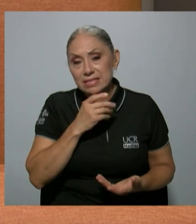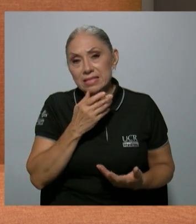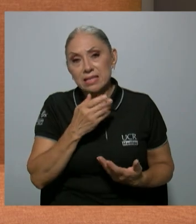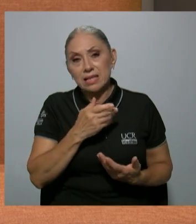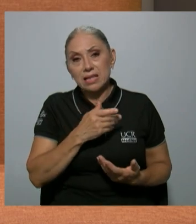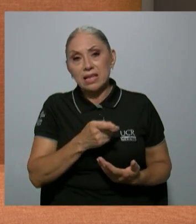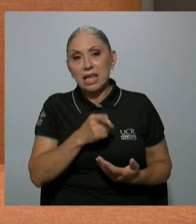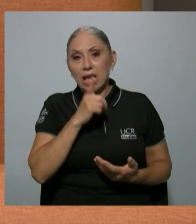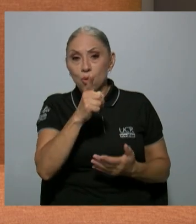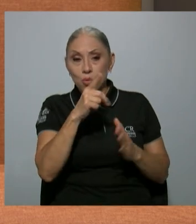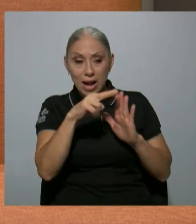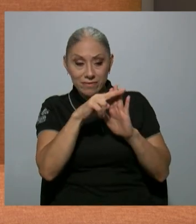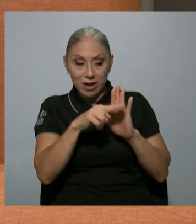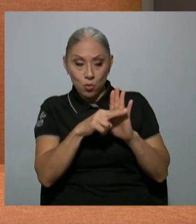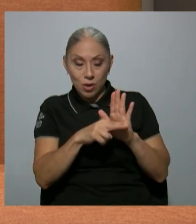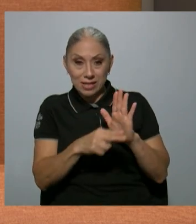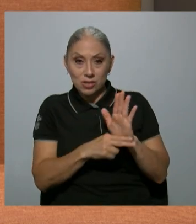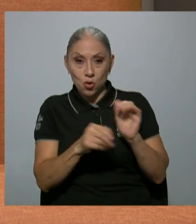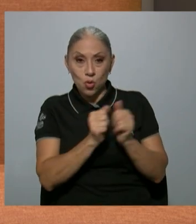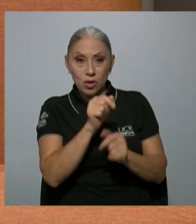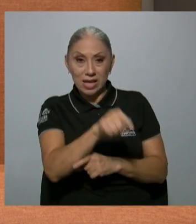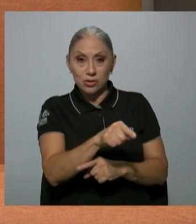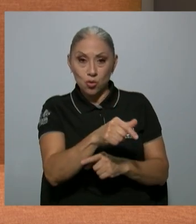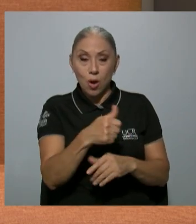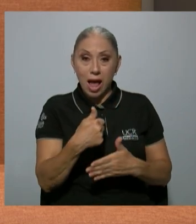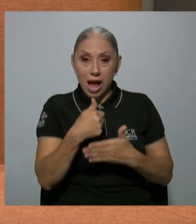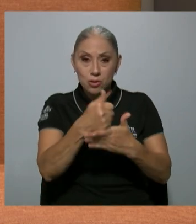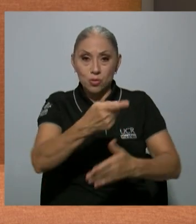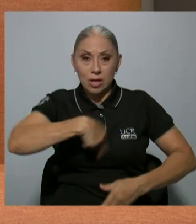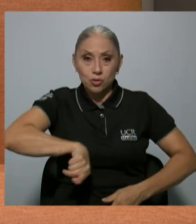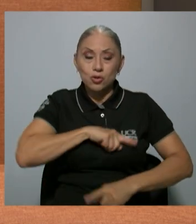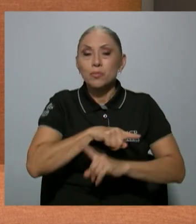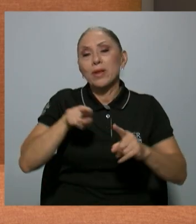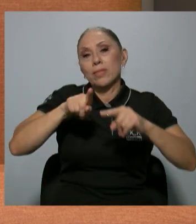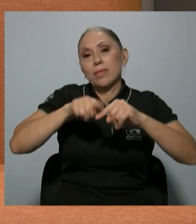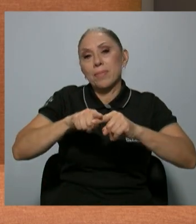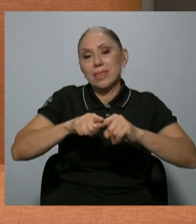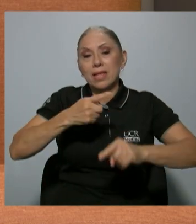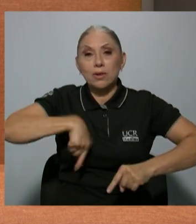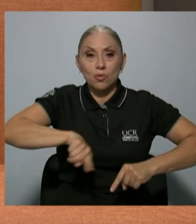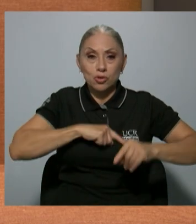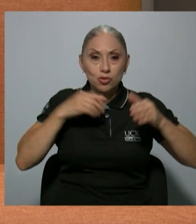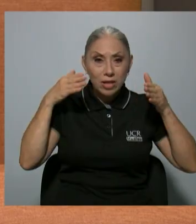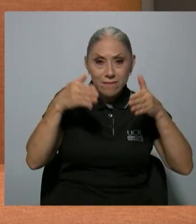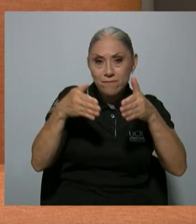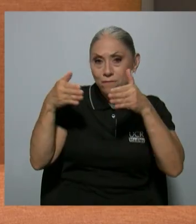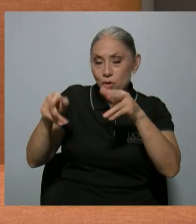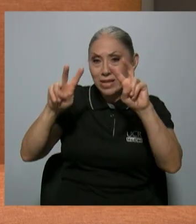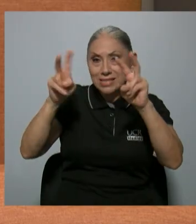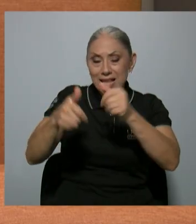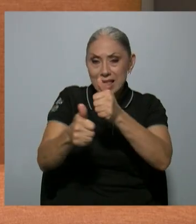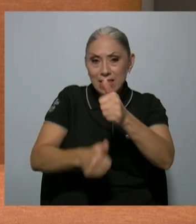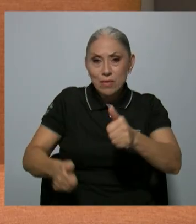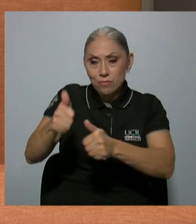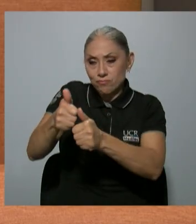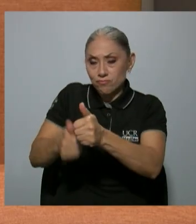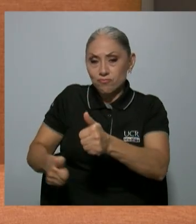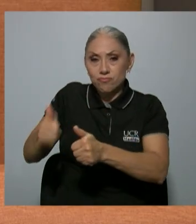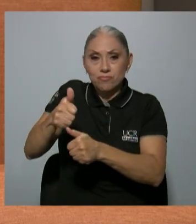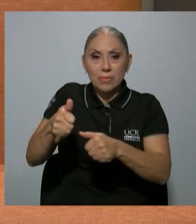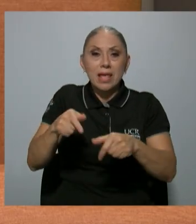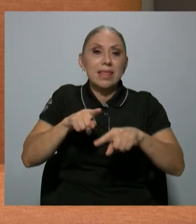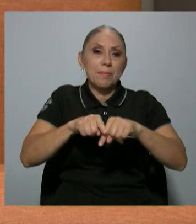a ayudarnos, pero creo que eso tiene que ver con los enfoques y con las prioridades que tenemos como país y las regulaciones que tenemos, y